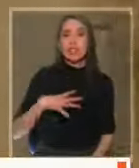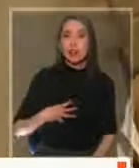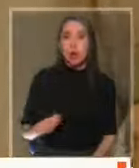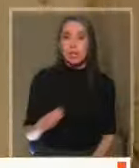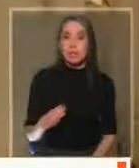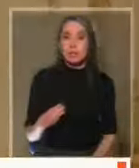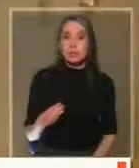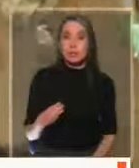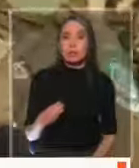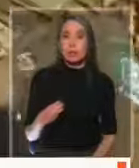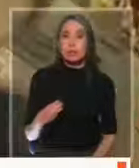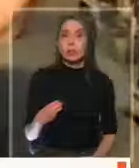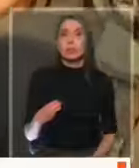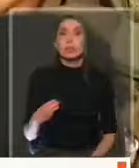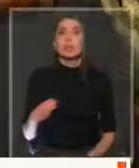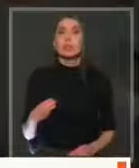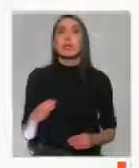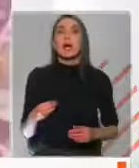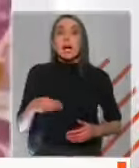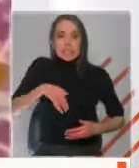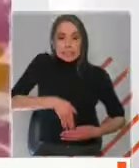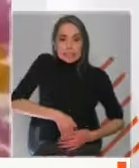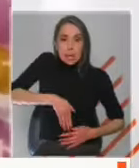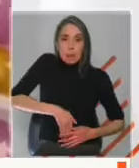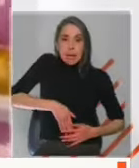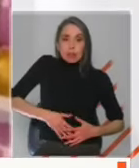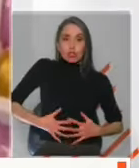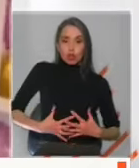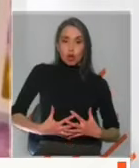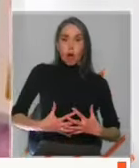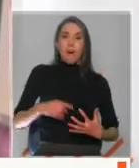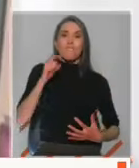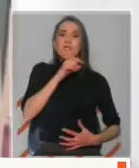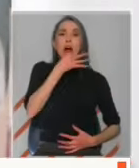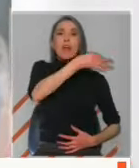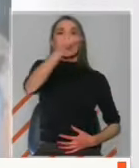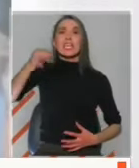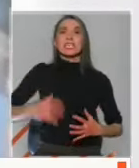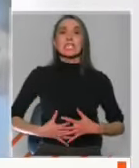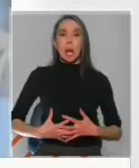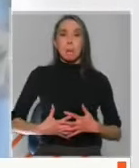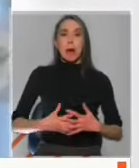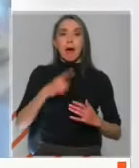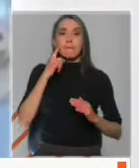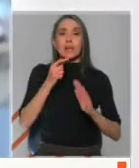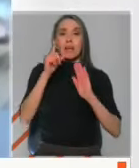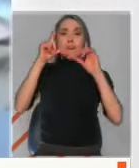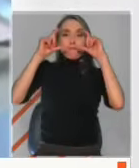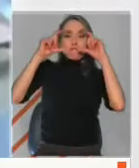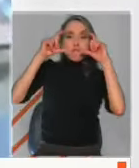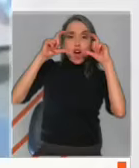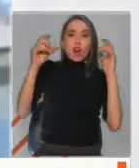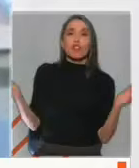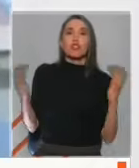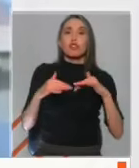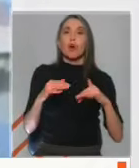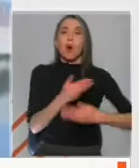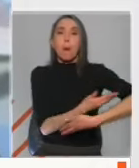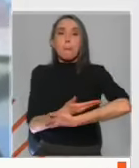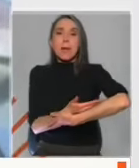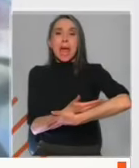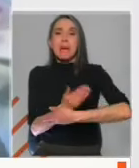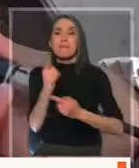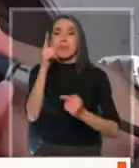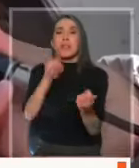incluso habría usado bultos en su abdomen para simular el embarazo, tal como en esta foto de un baby shower que ella misma subió a